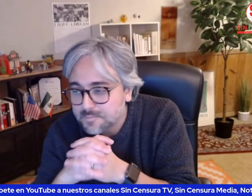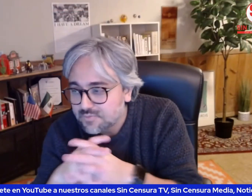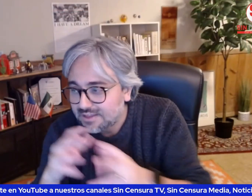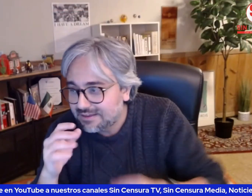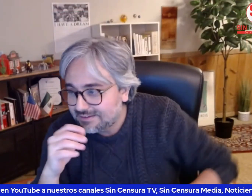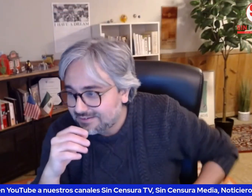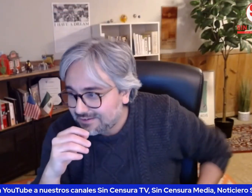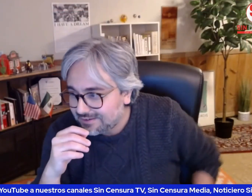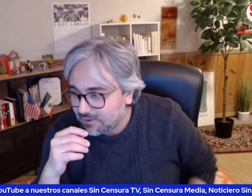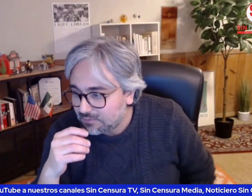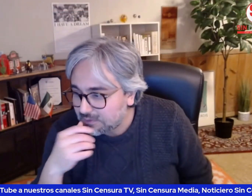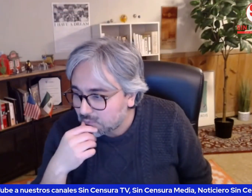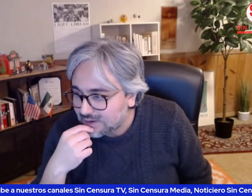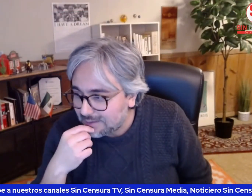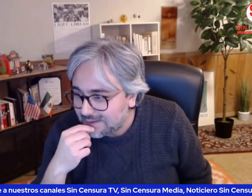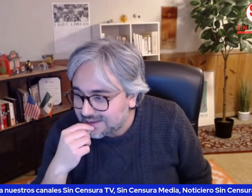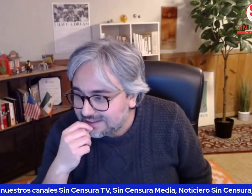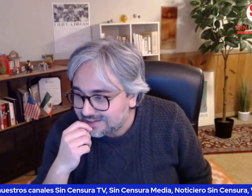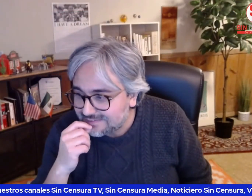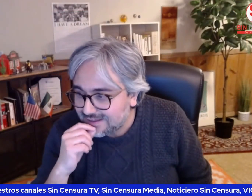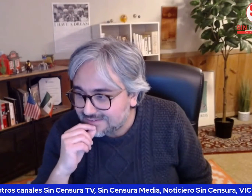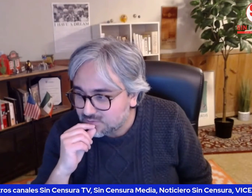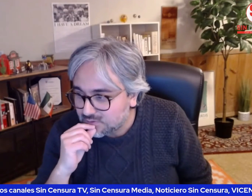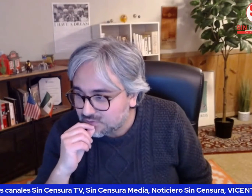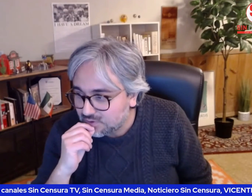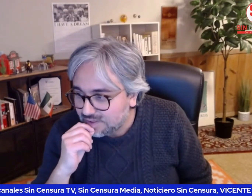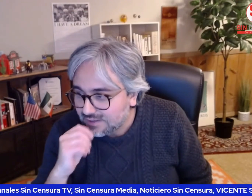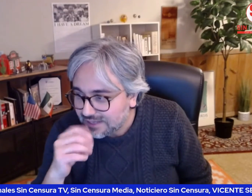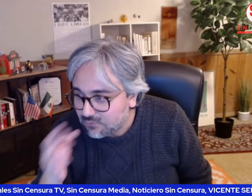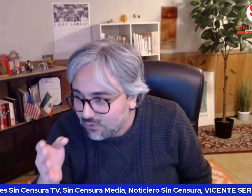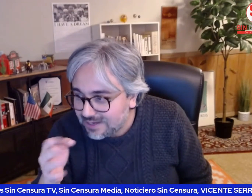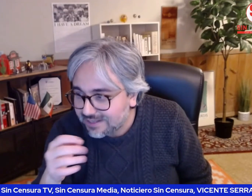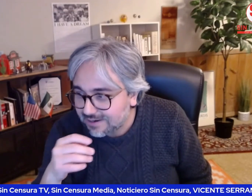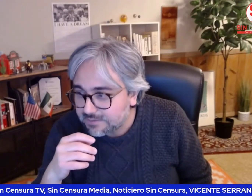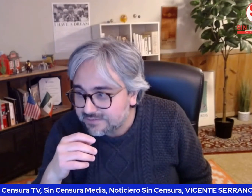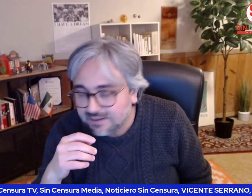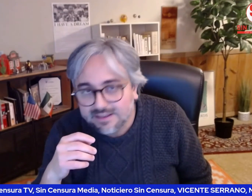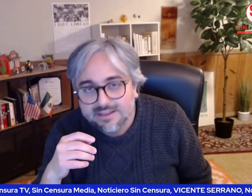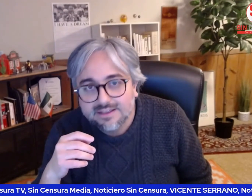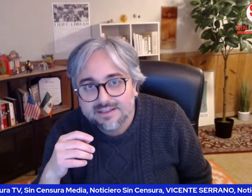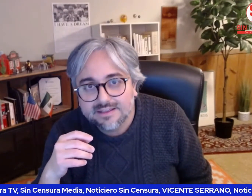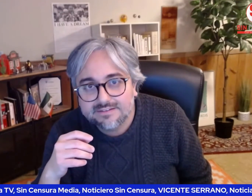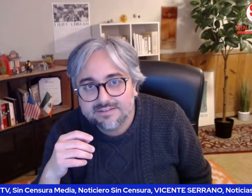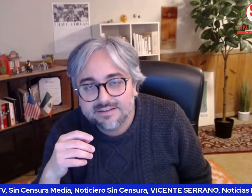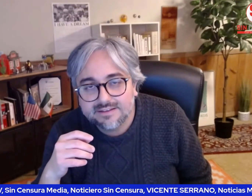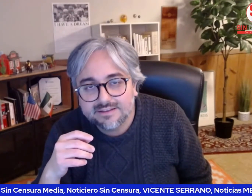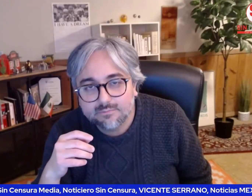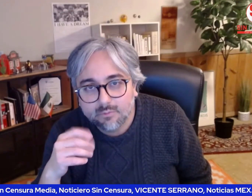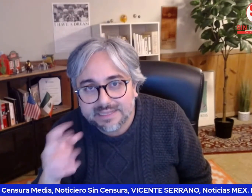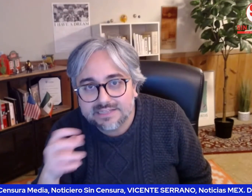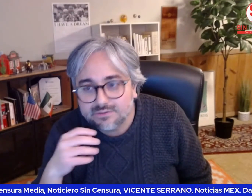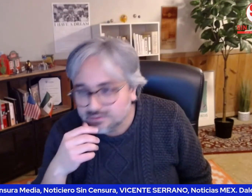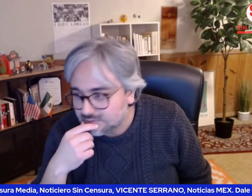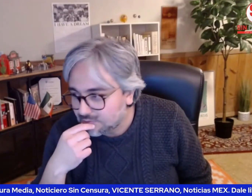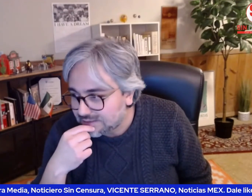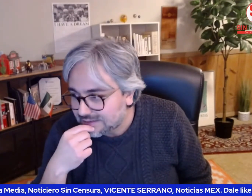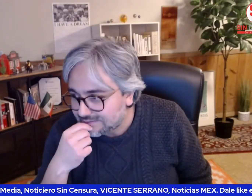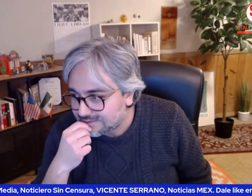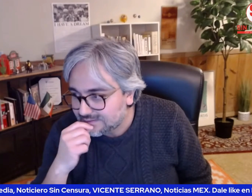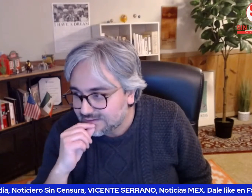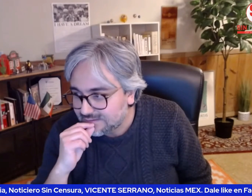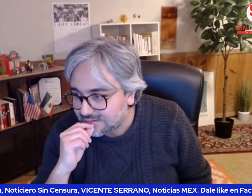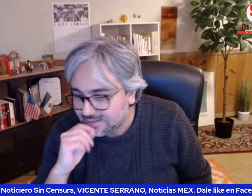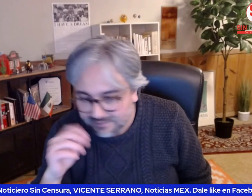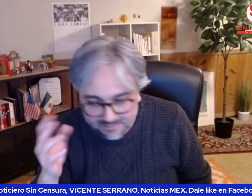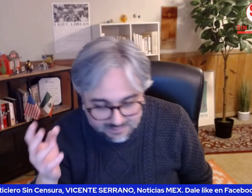¿no? Cómo se burlaba él de esta situación. Él fue el que revisa ese momento, ¿no? Lo de